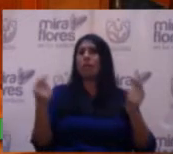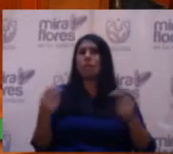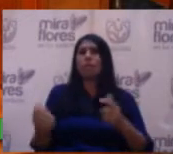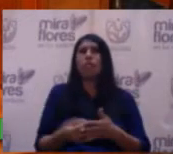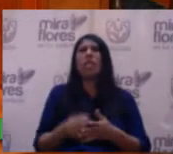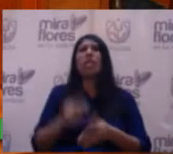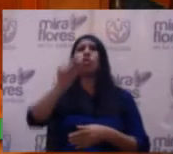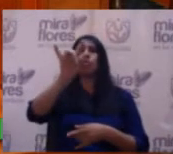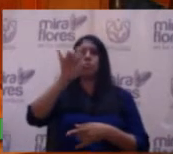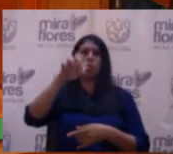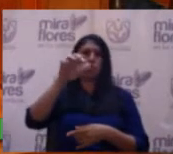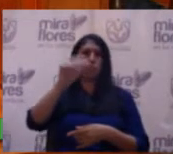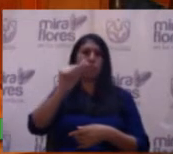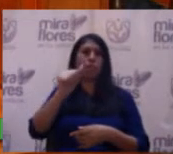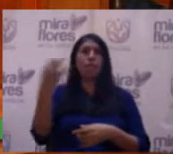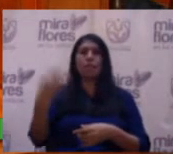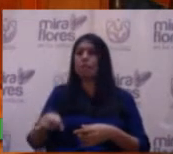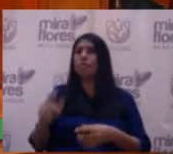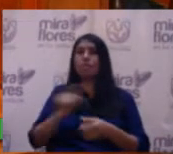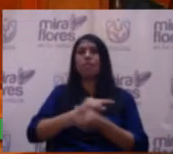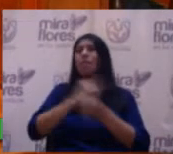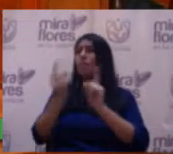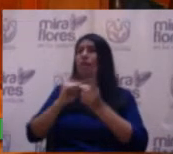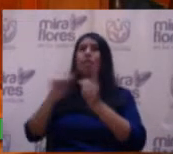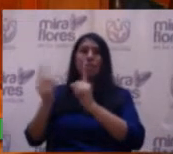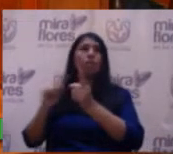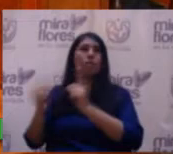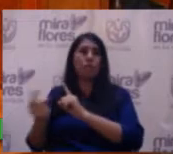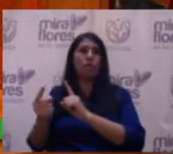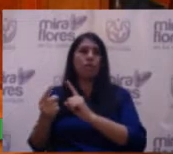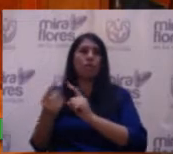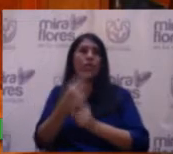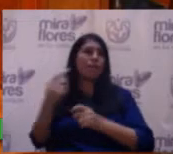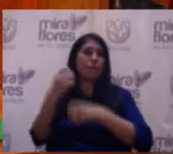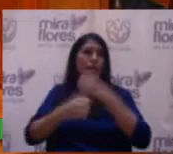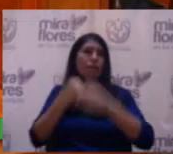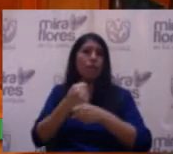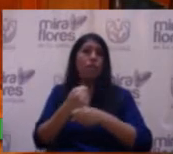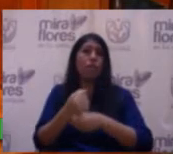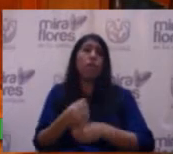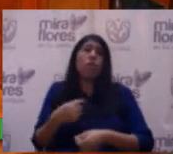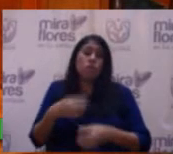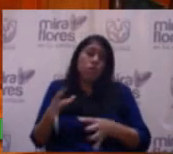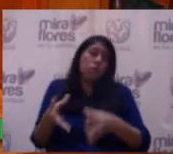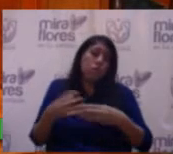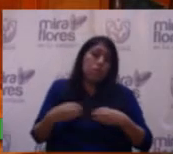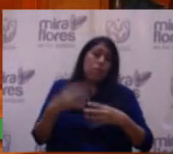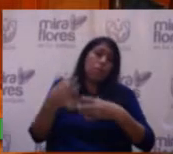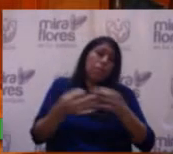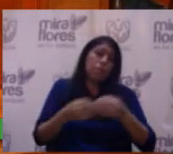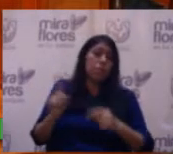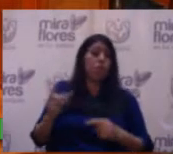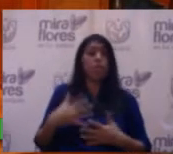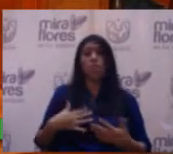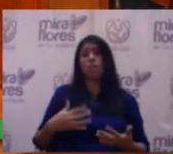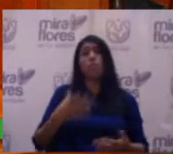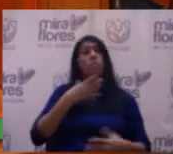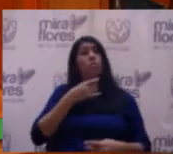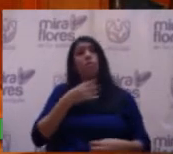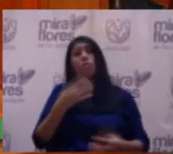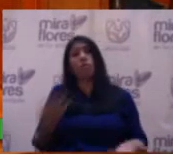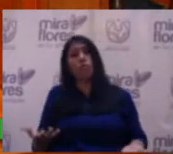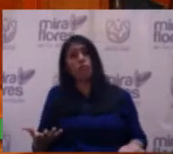año. Como no se ha hecho eso, yo voy a recibir la explicación, pero no me satisface realmente porque debe hacerse de